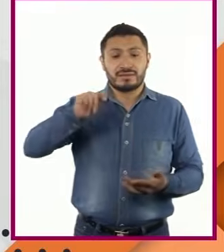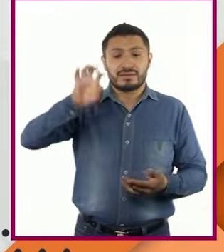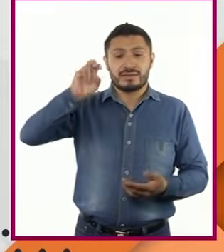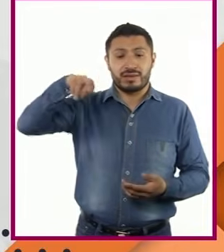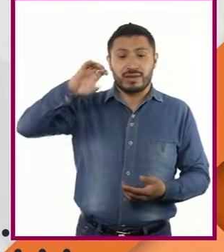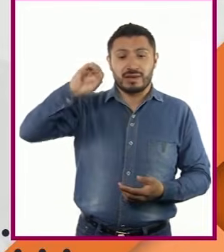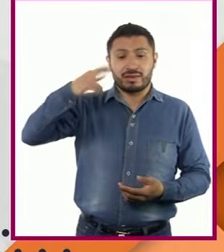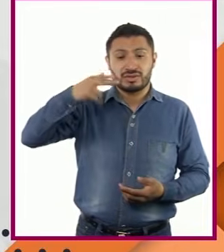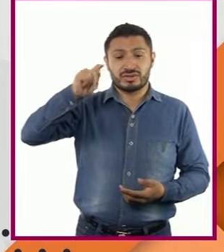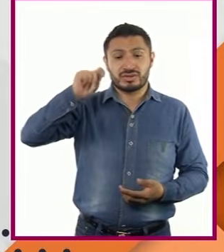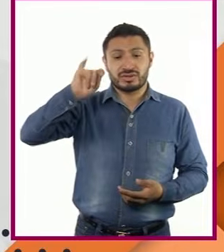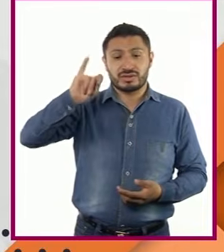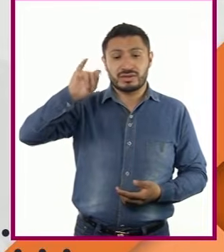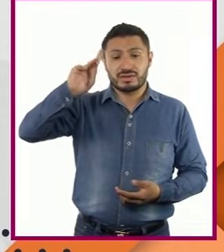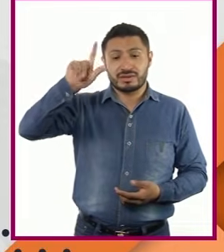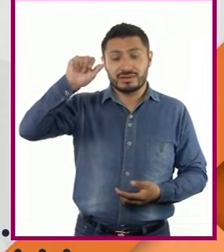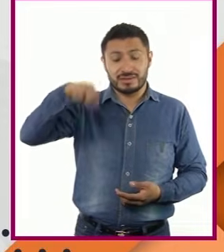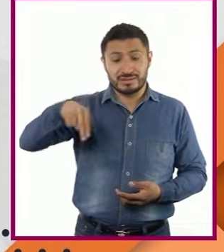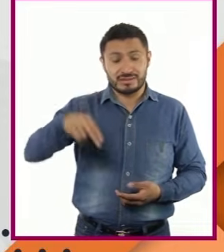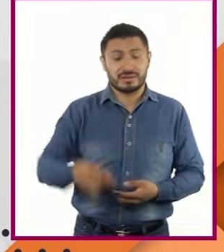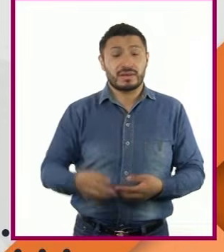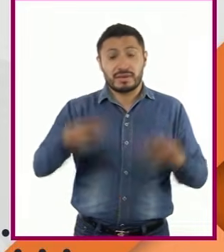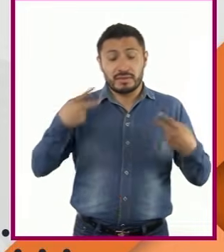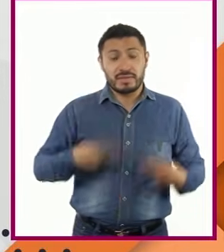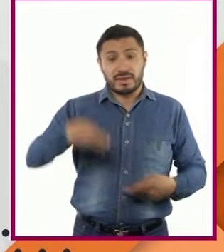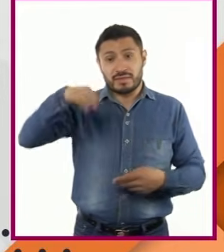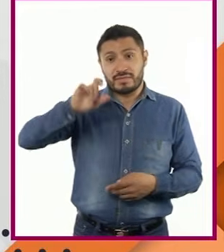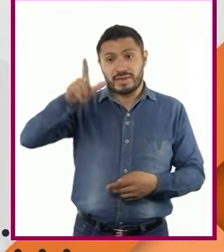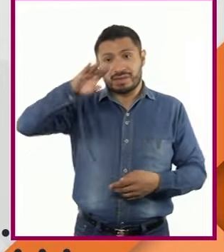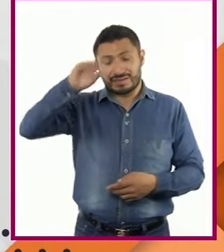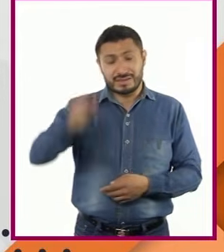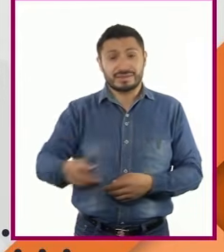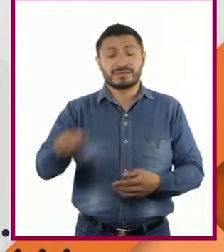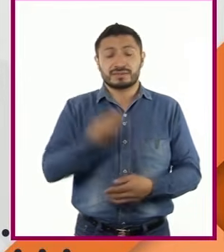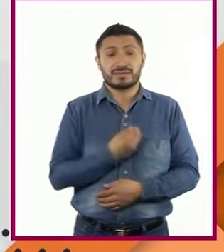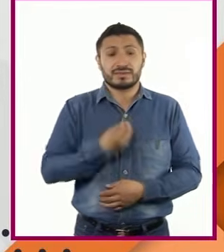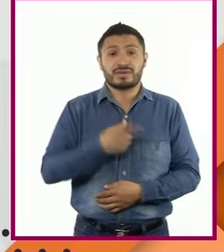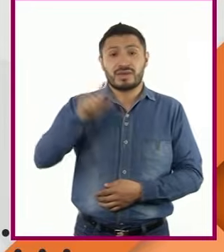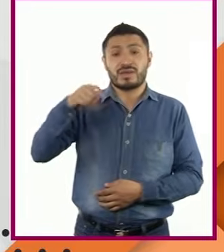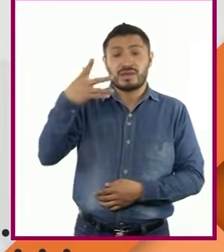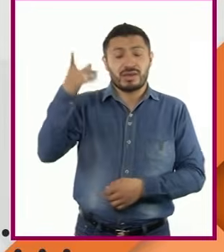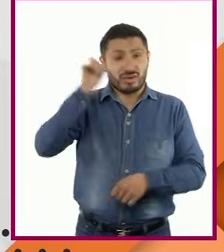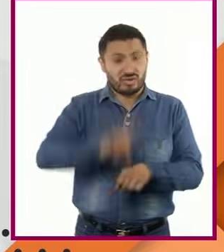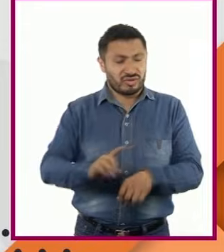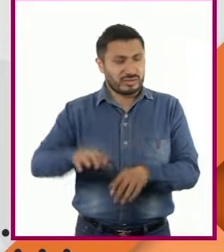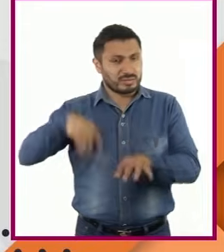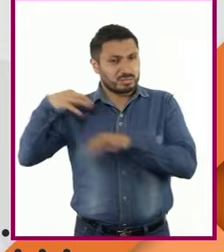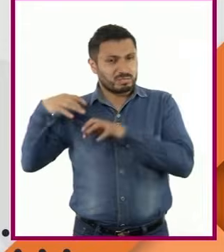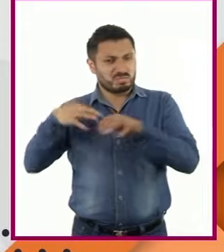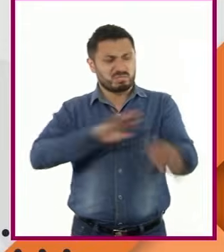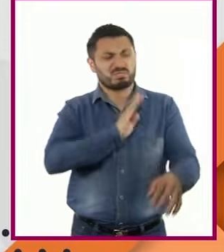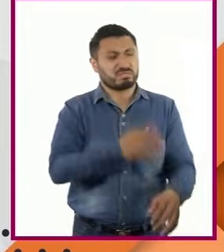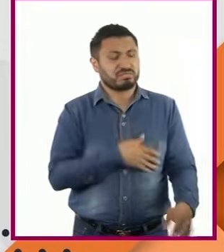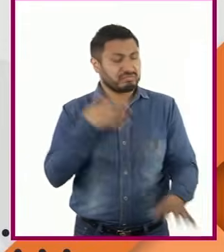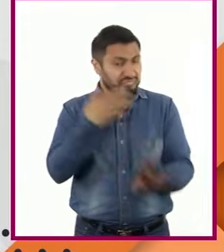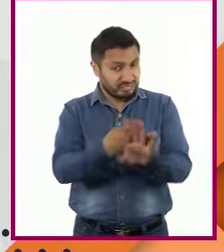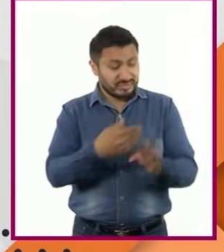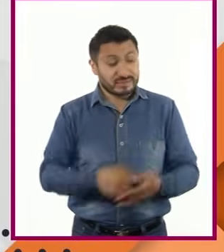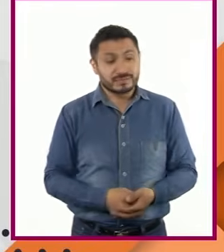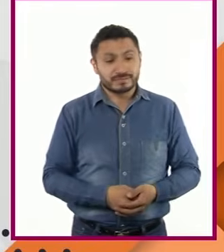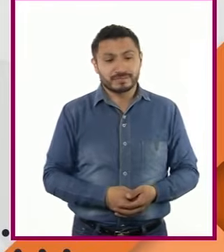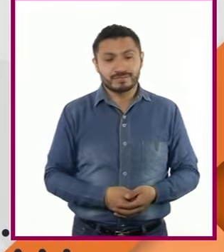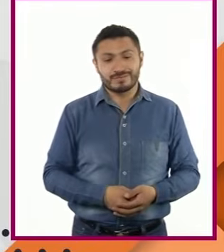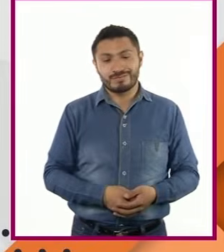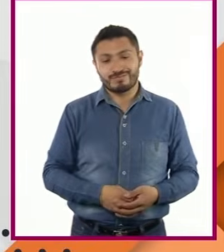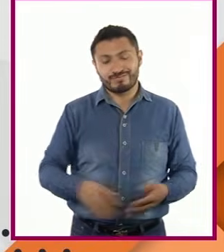Tenochtitlan. Los mexicas resistieron 75 días el asedio español. El